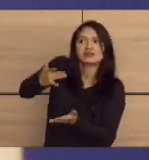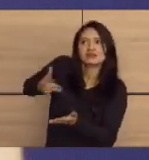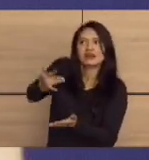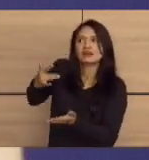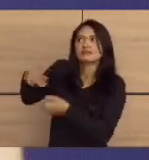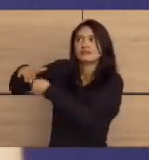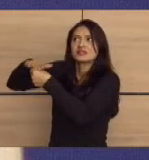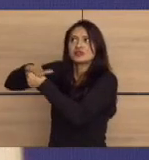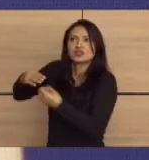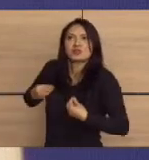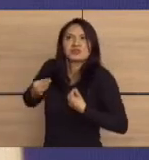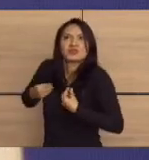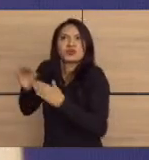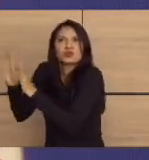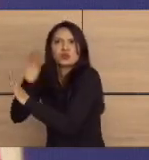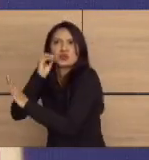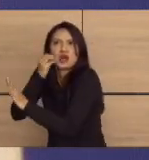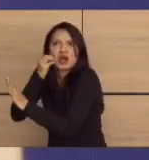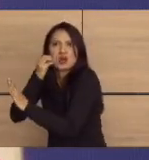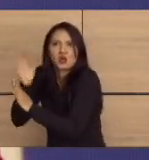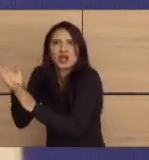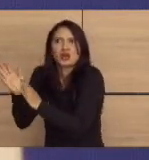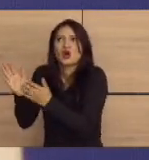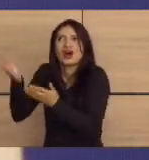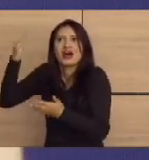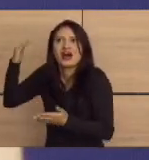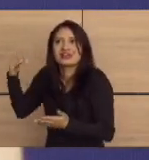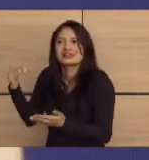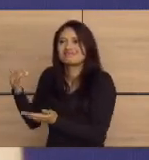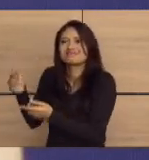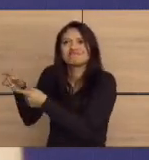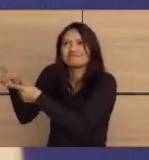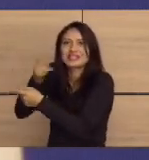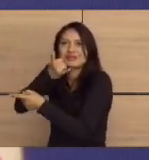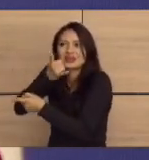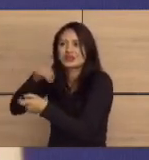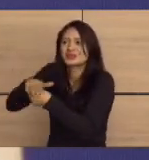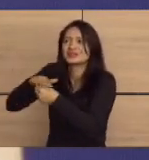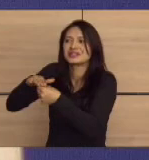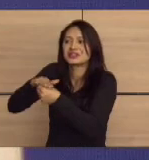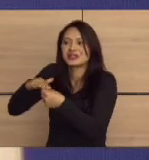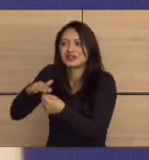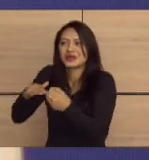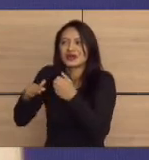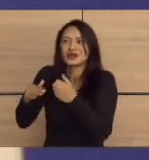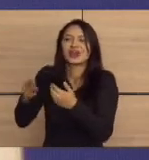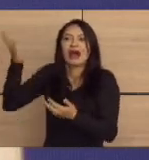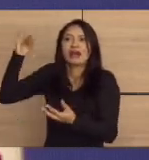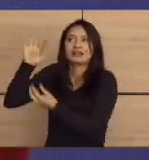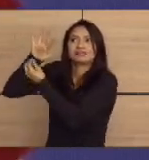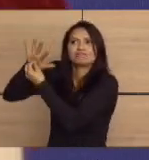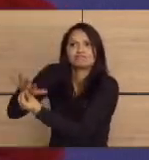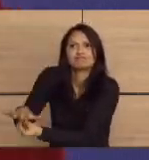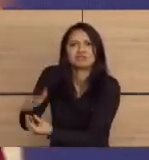puede estar absolutamente cargada de discriminación de género, ¿ya? Por lo menos si yo le pregunto a mis